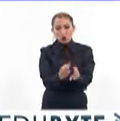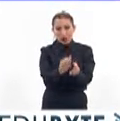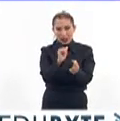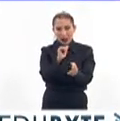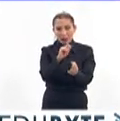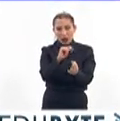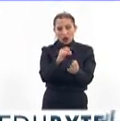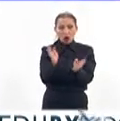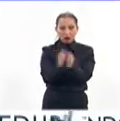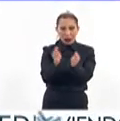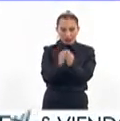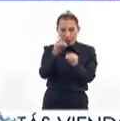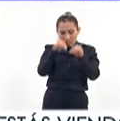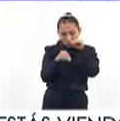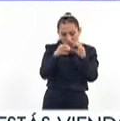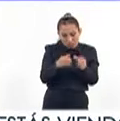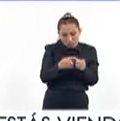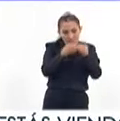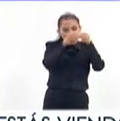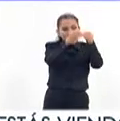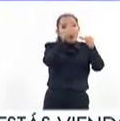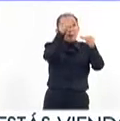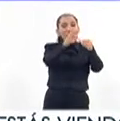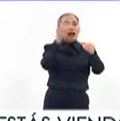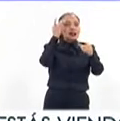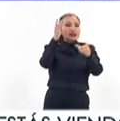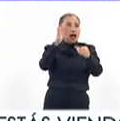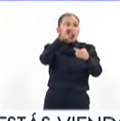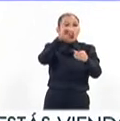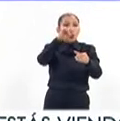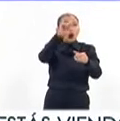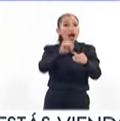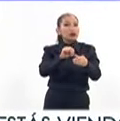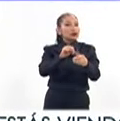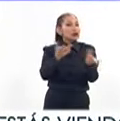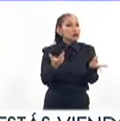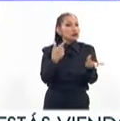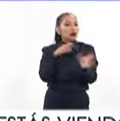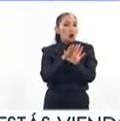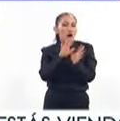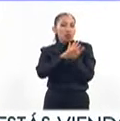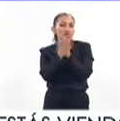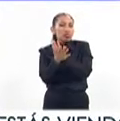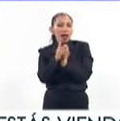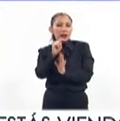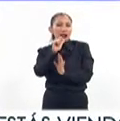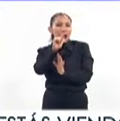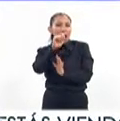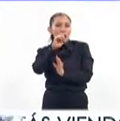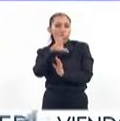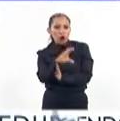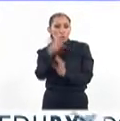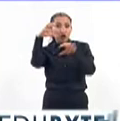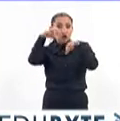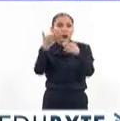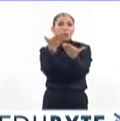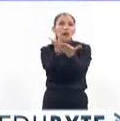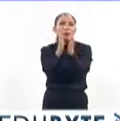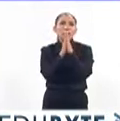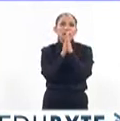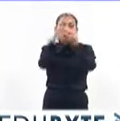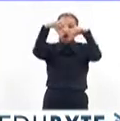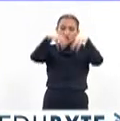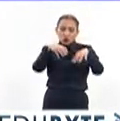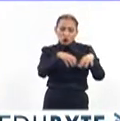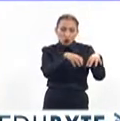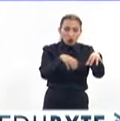amaranto, o de tamales, para San Juan. San Juan un poco Tlaloc, promoviendo las lluvias, pidiendo aún